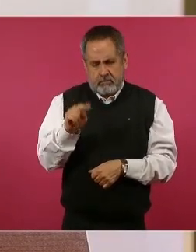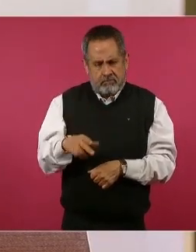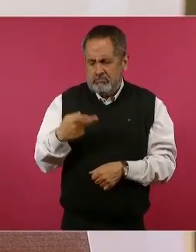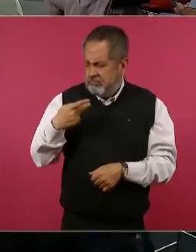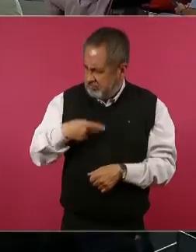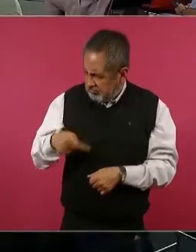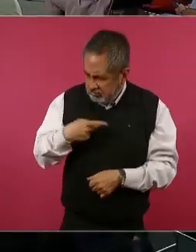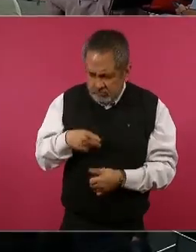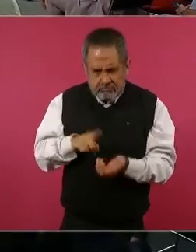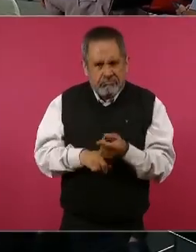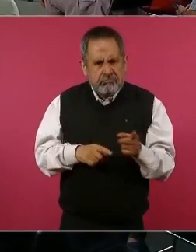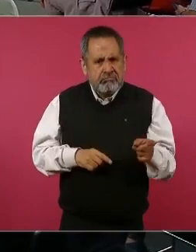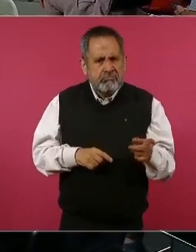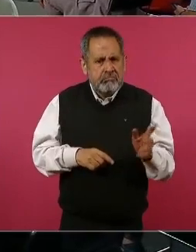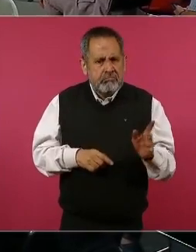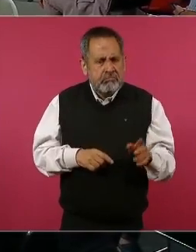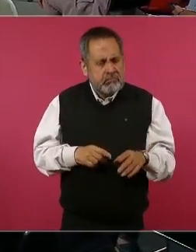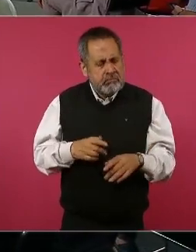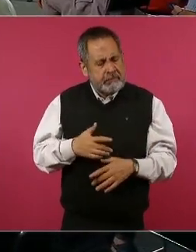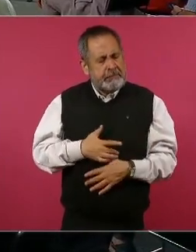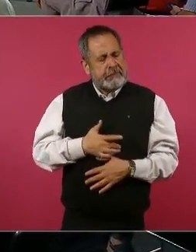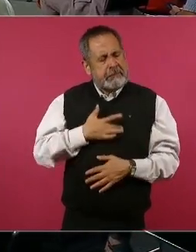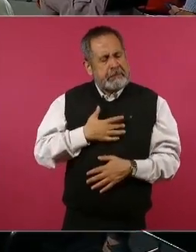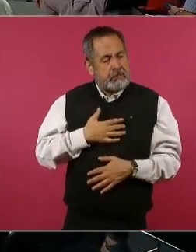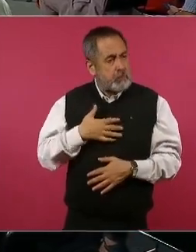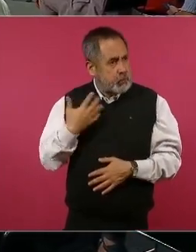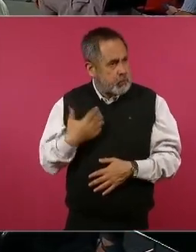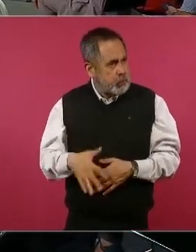gente muy humana